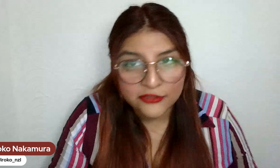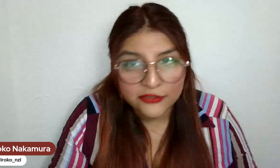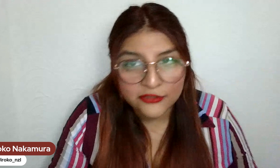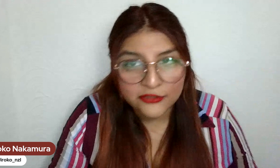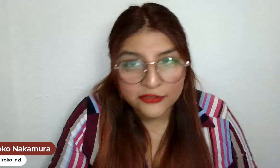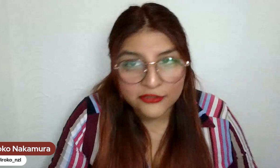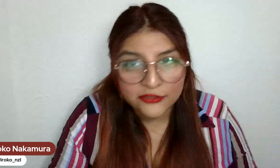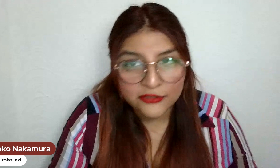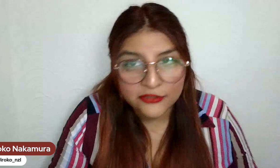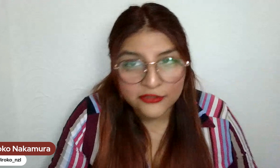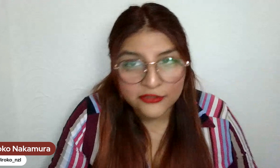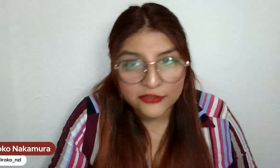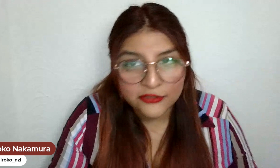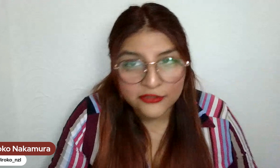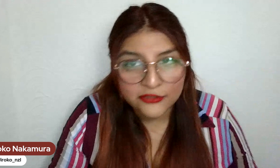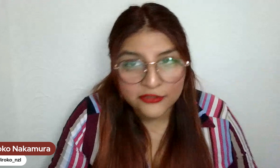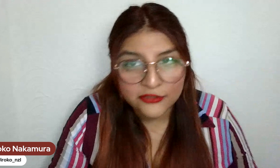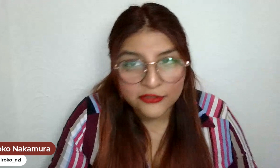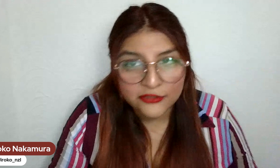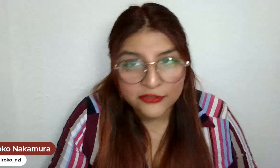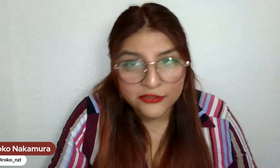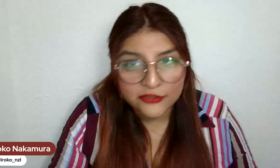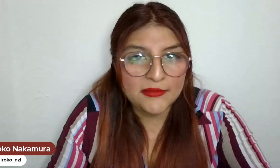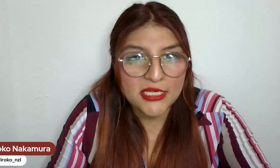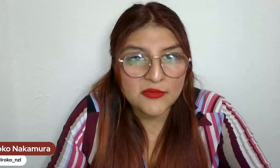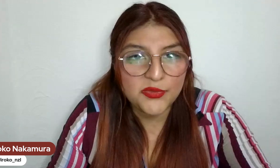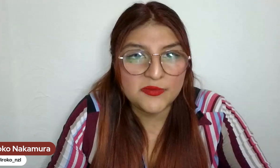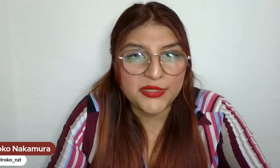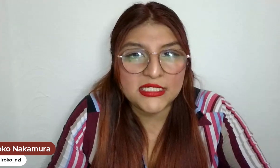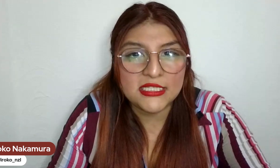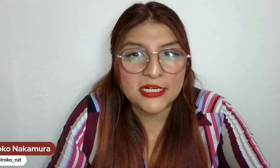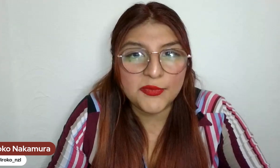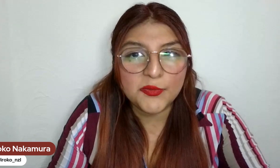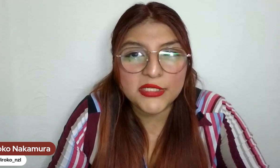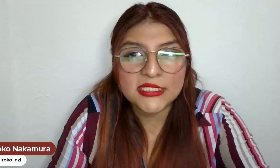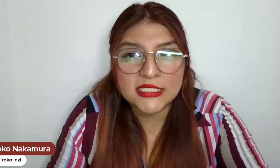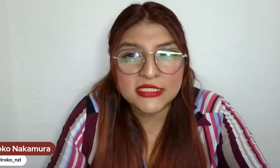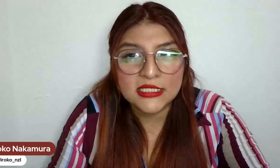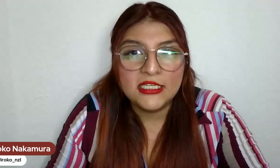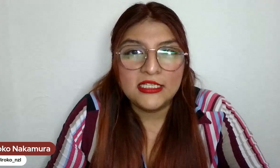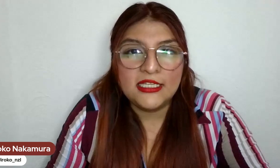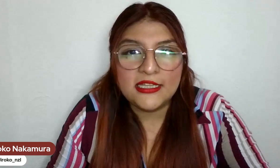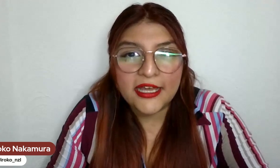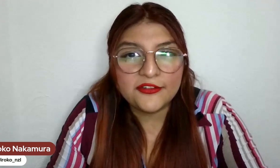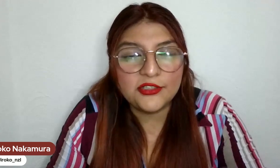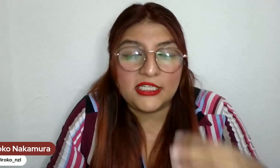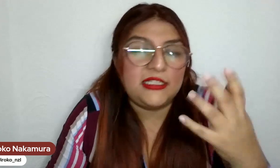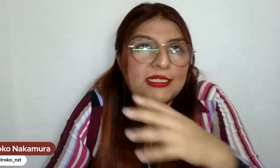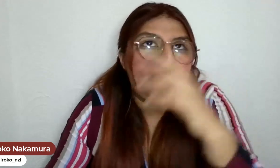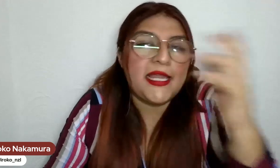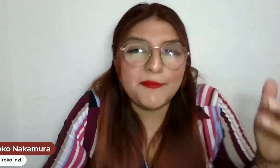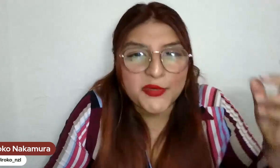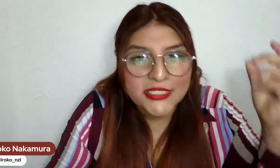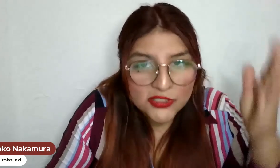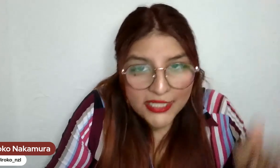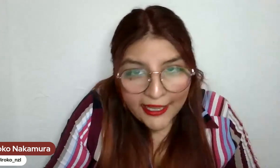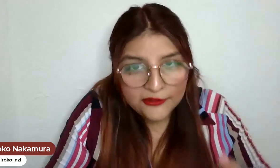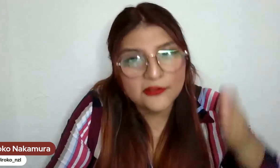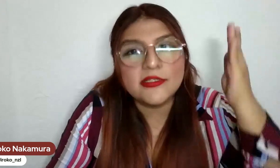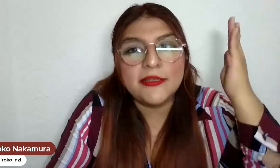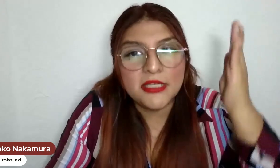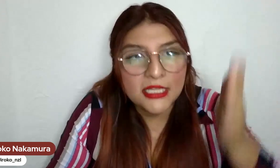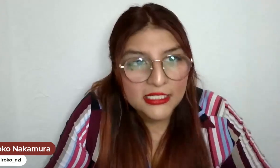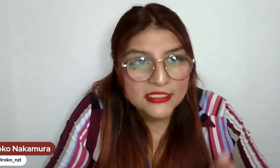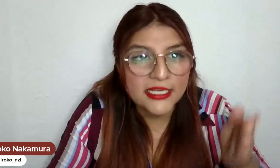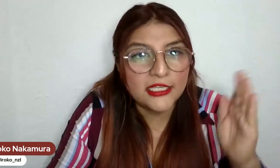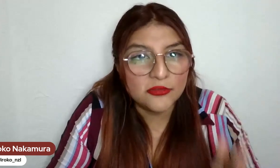finalmente destinatarias de de esta iniciativa y también pues presentar propuestas de que tengan Pues los